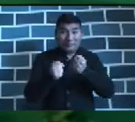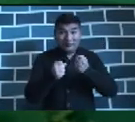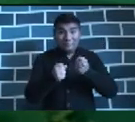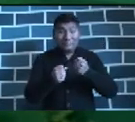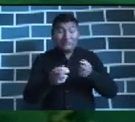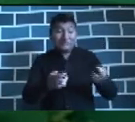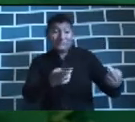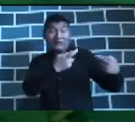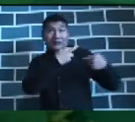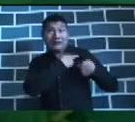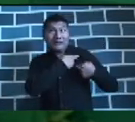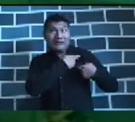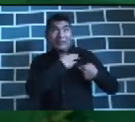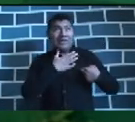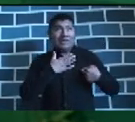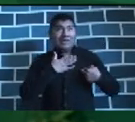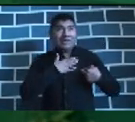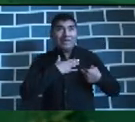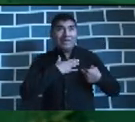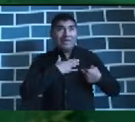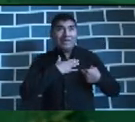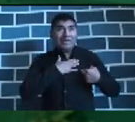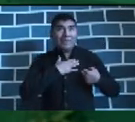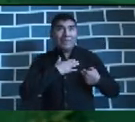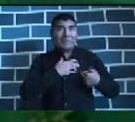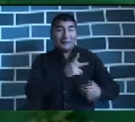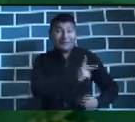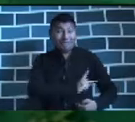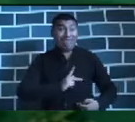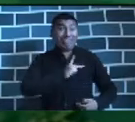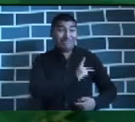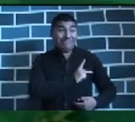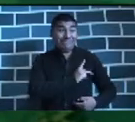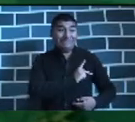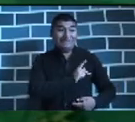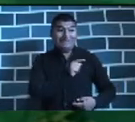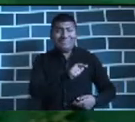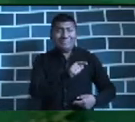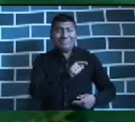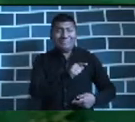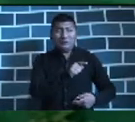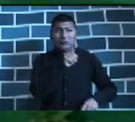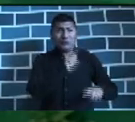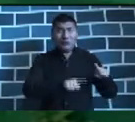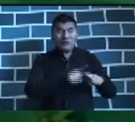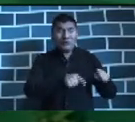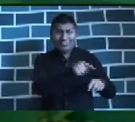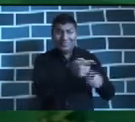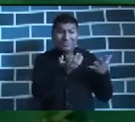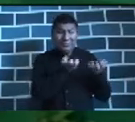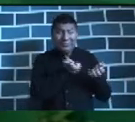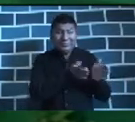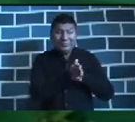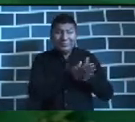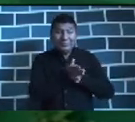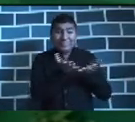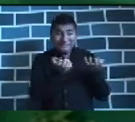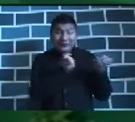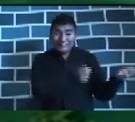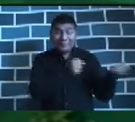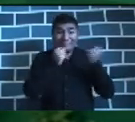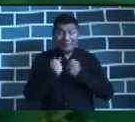se le ha convertido ya en una segunda personalidad ya no lo puedes dejar es esclavo del poder